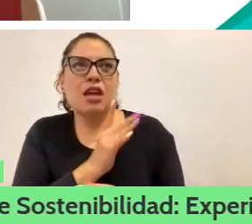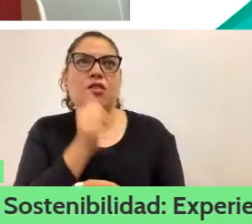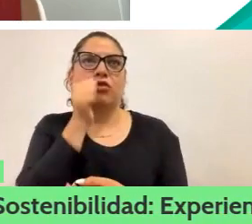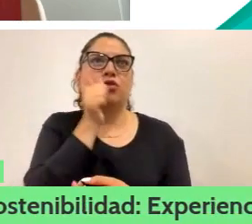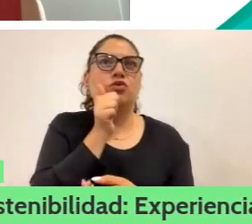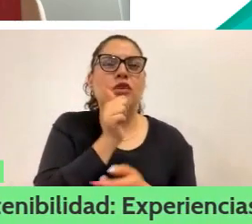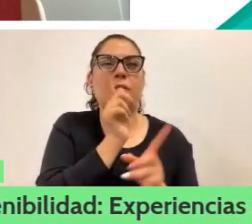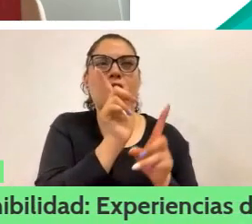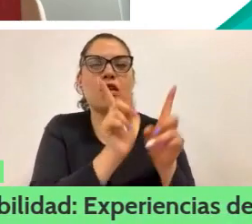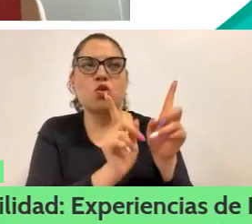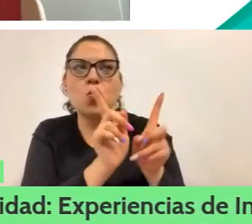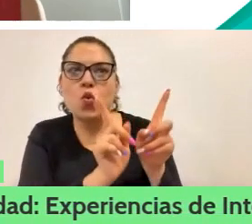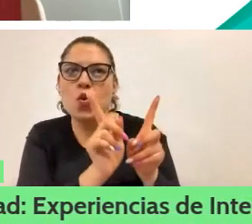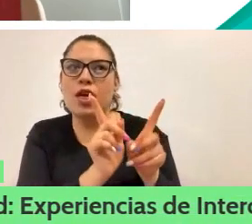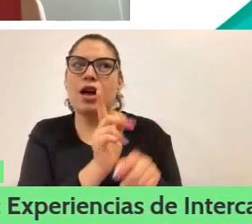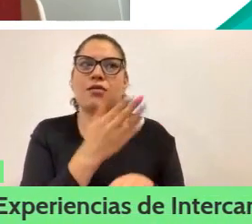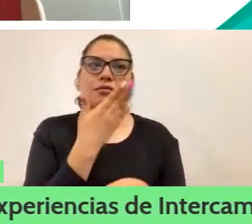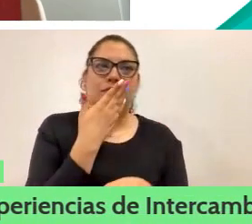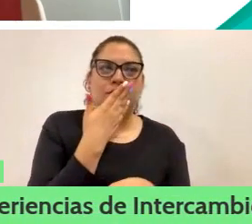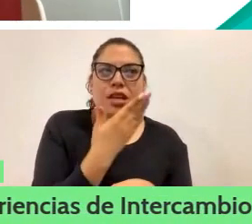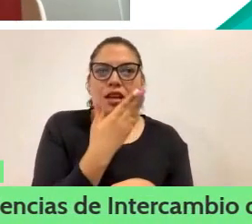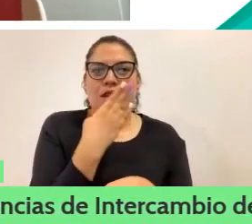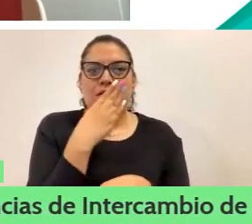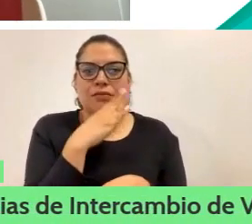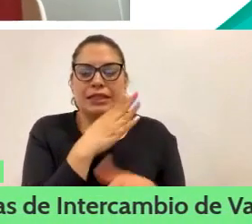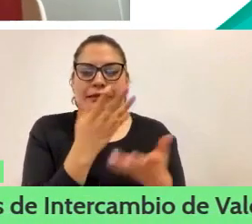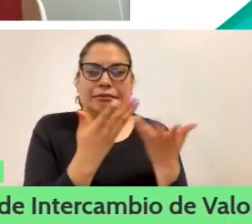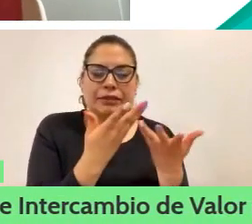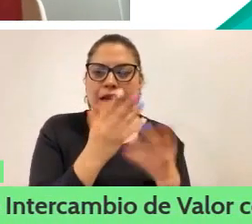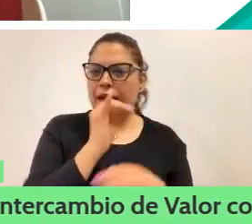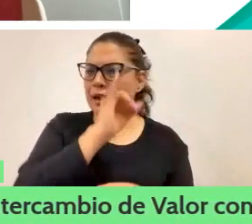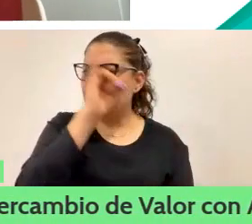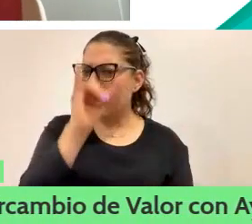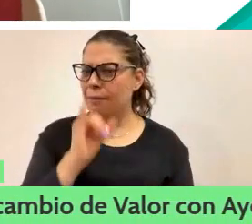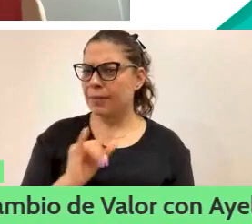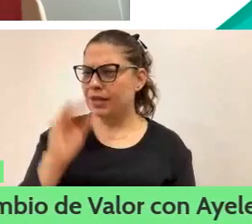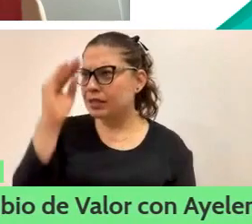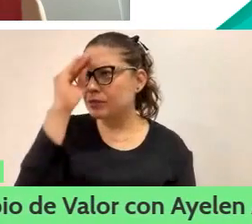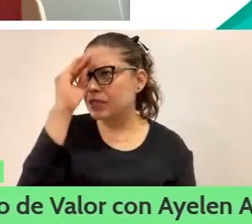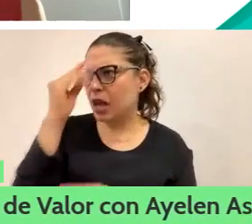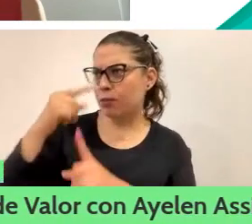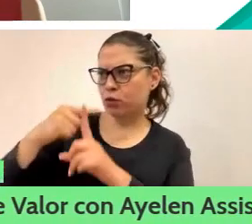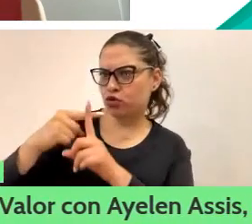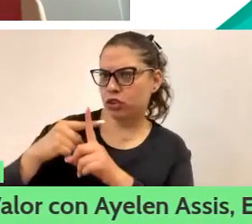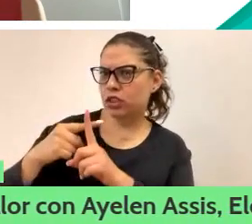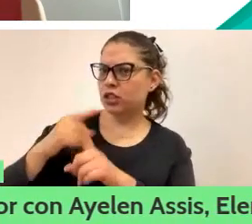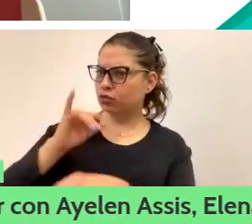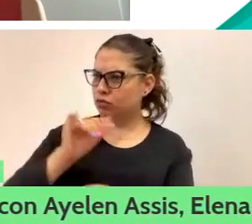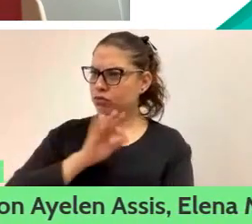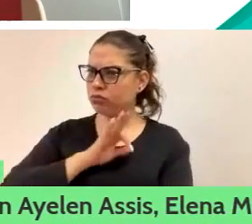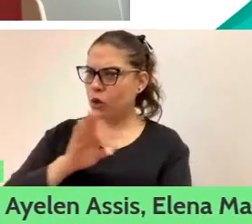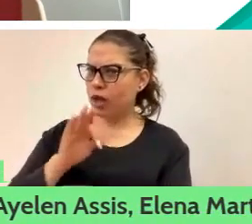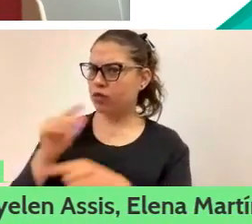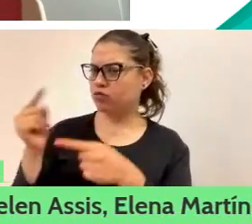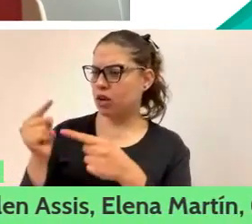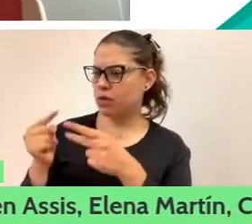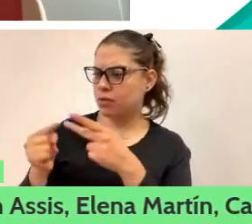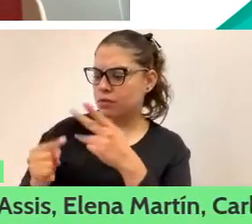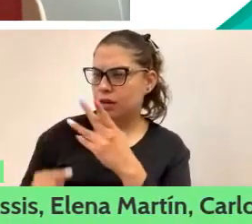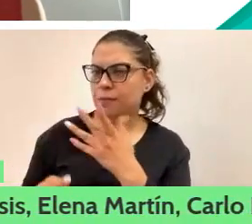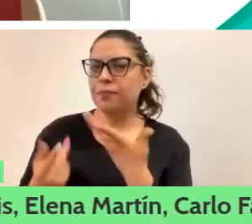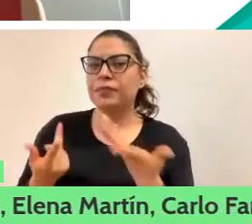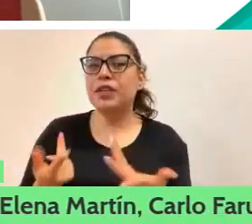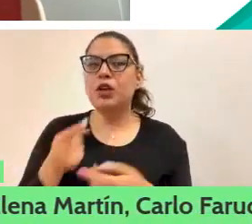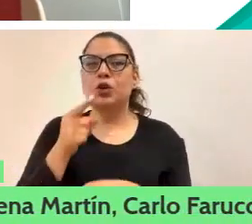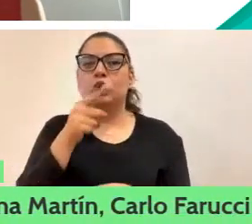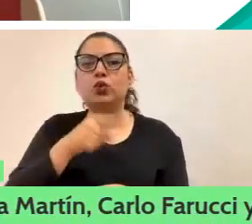de riqueza en el buen sentido, ¿no? ¿Qué le dirías o cómo tu análisis mental